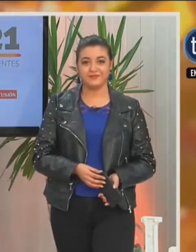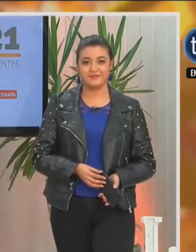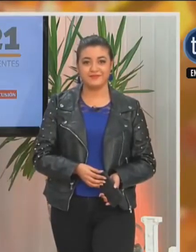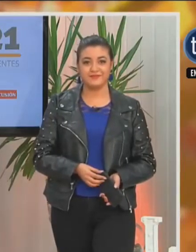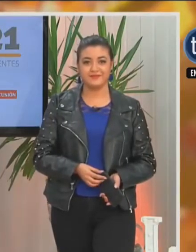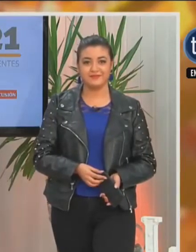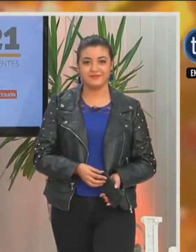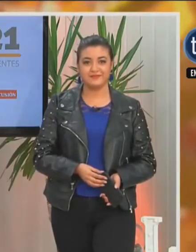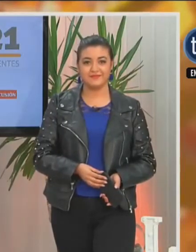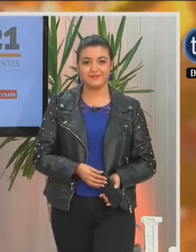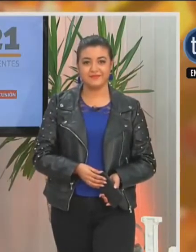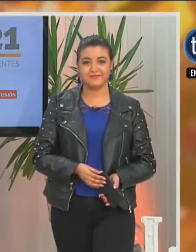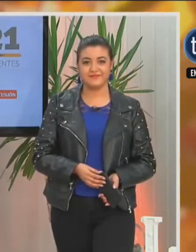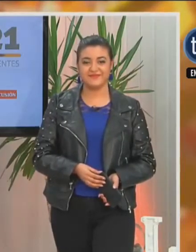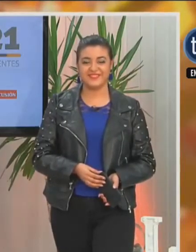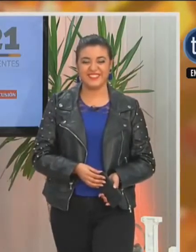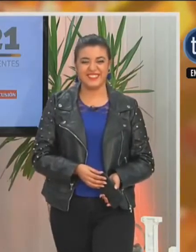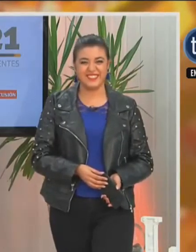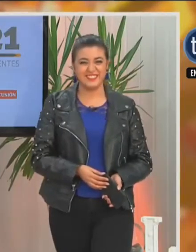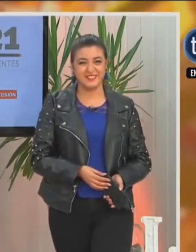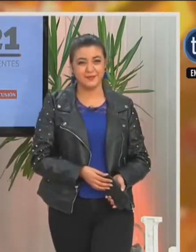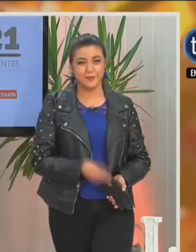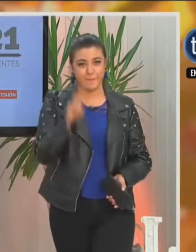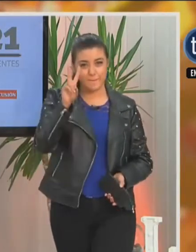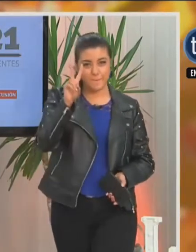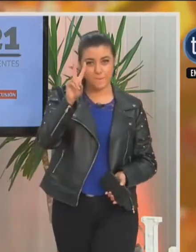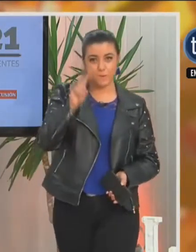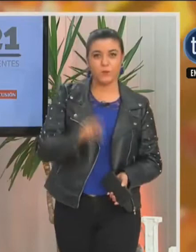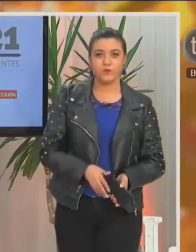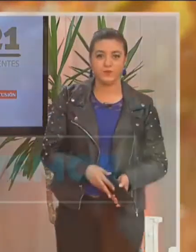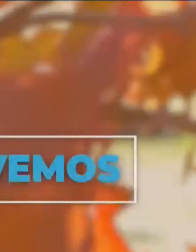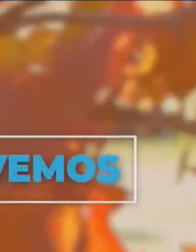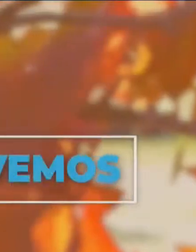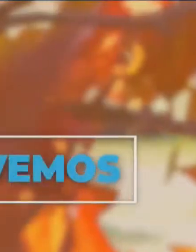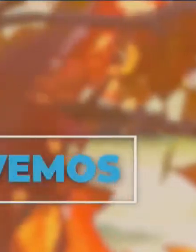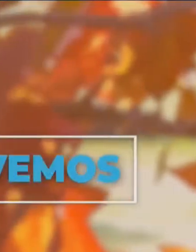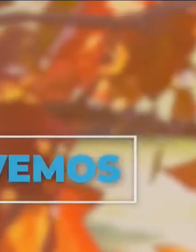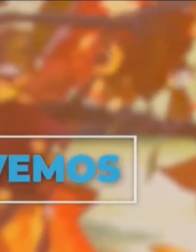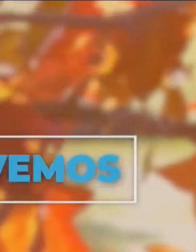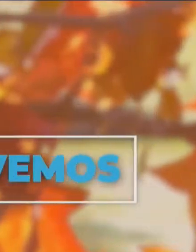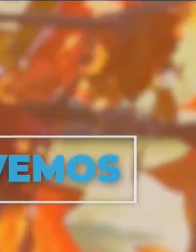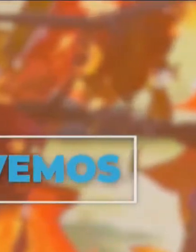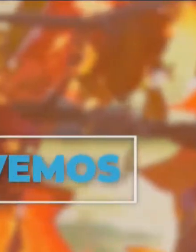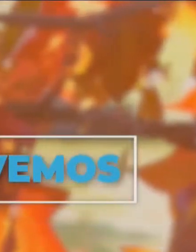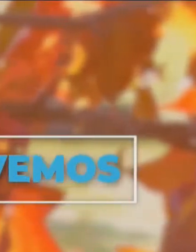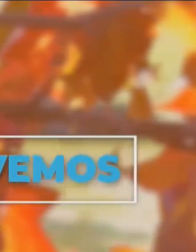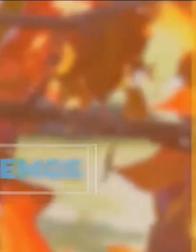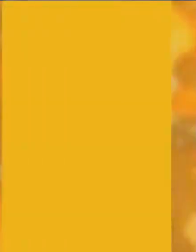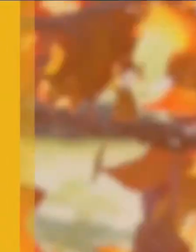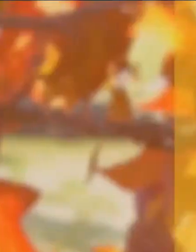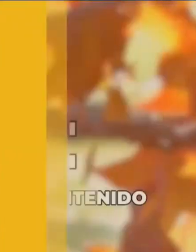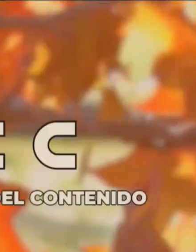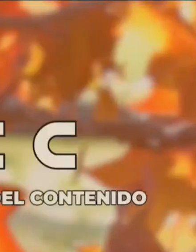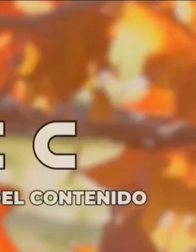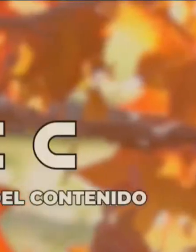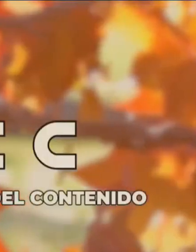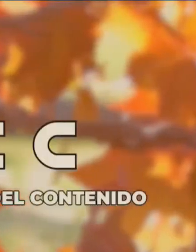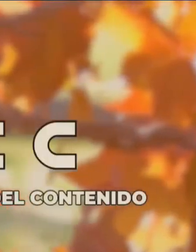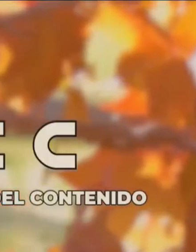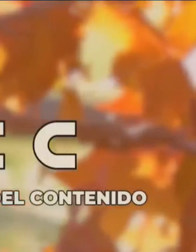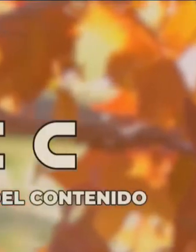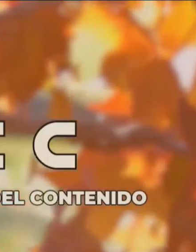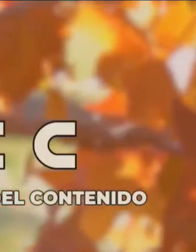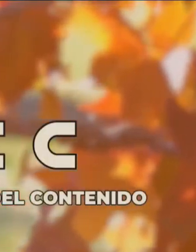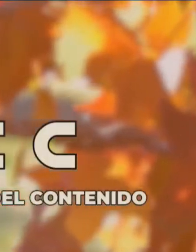del Contenido este día jueves. No se vaya de la sintonía. Entre eso y caballos con resortes que